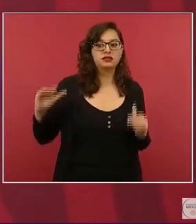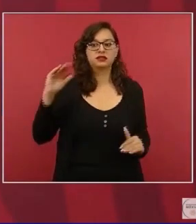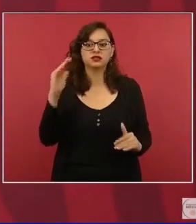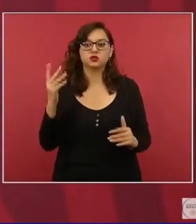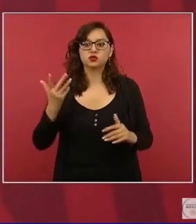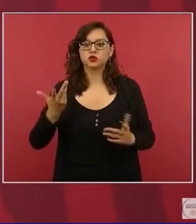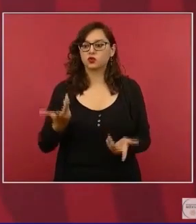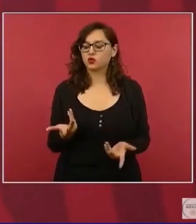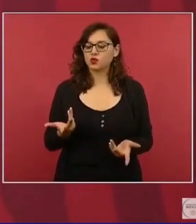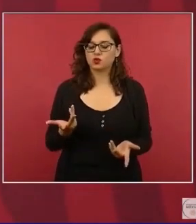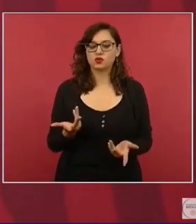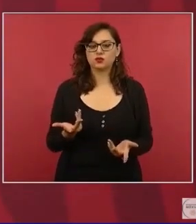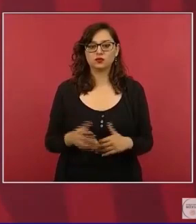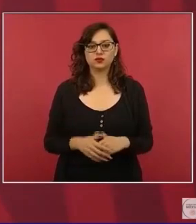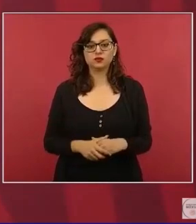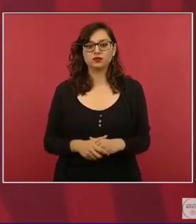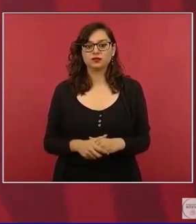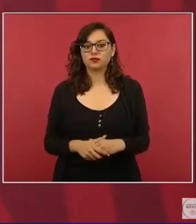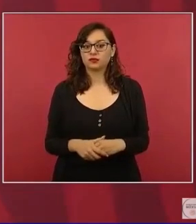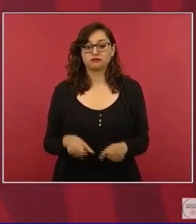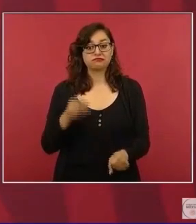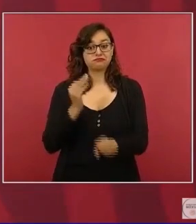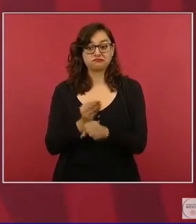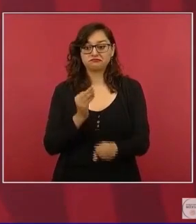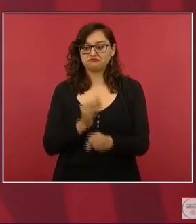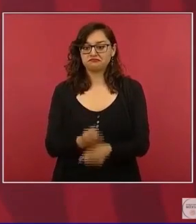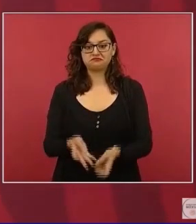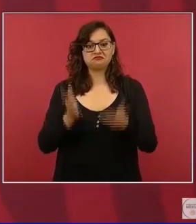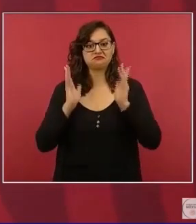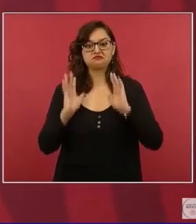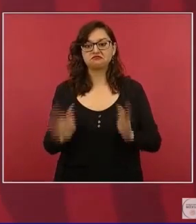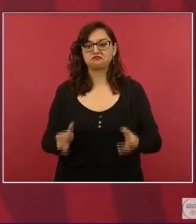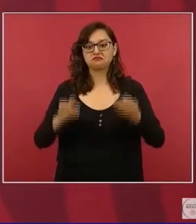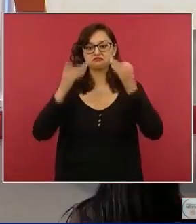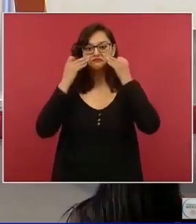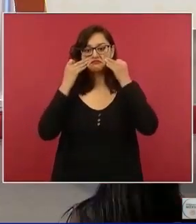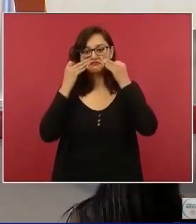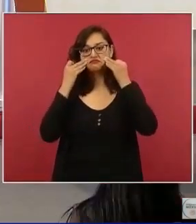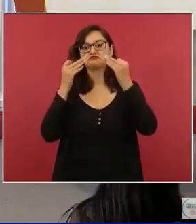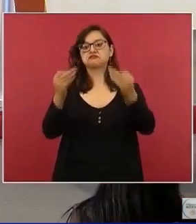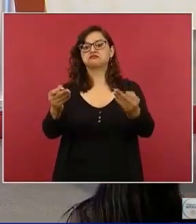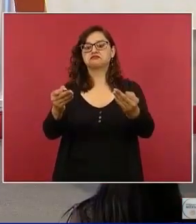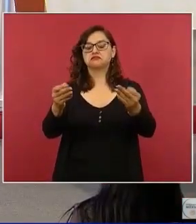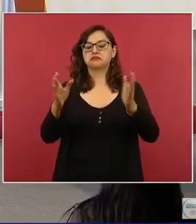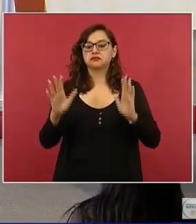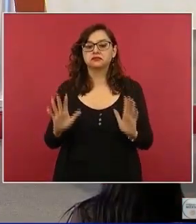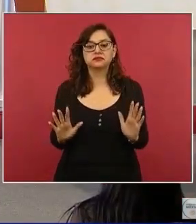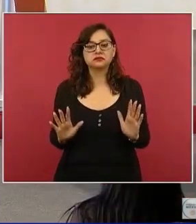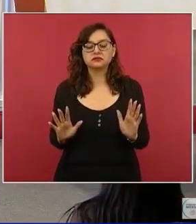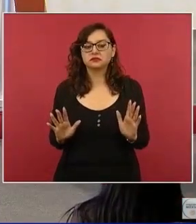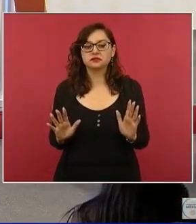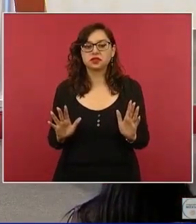Es un emplazamiento a la definición.